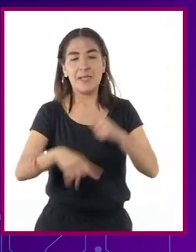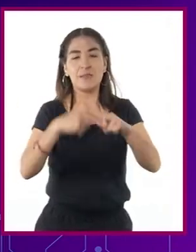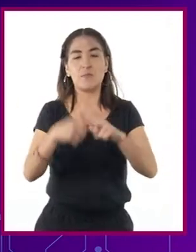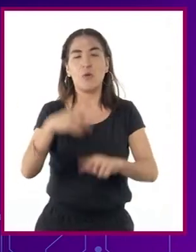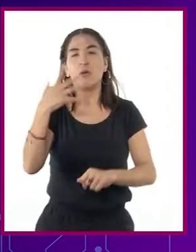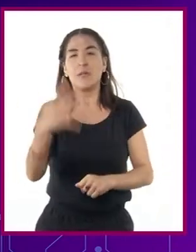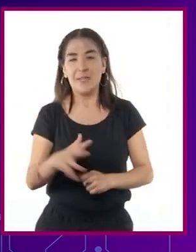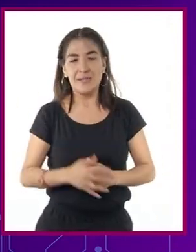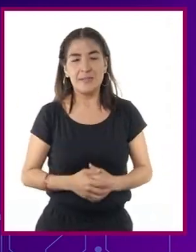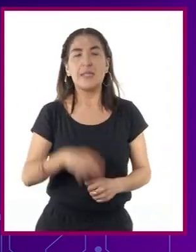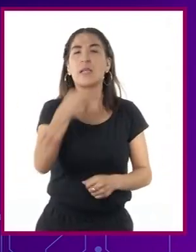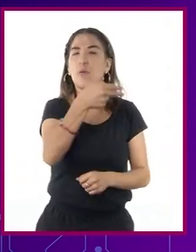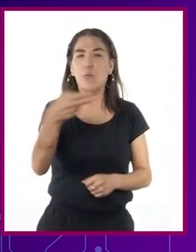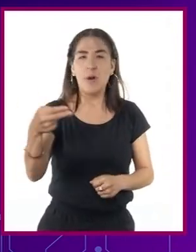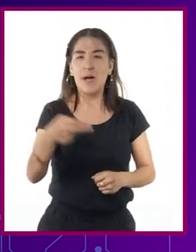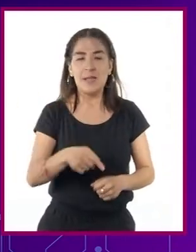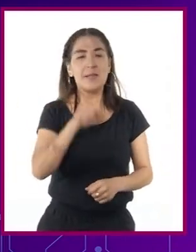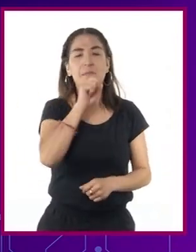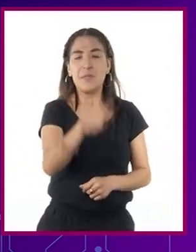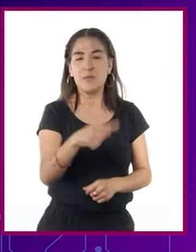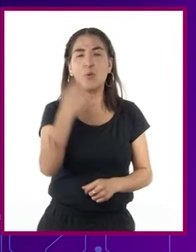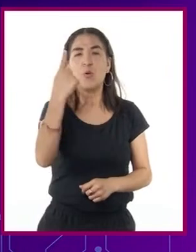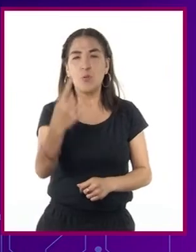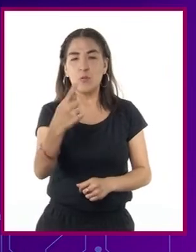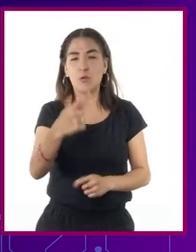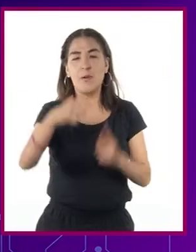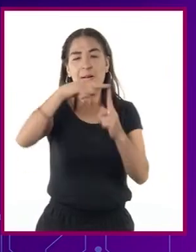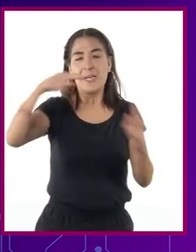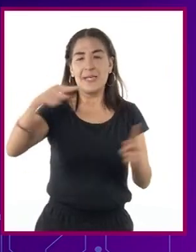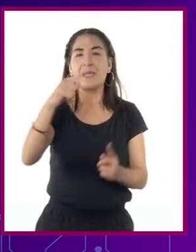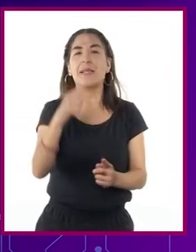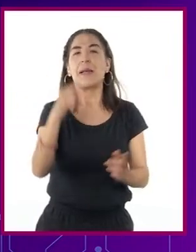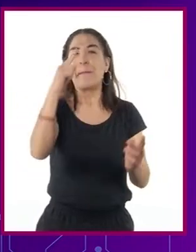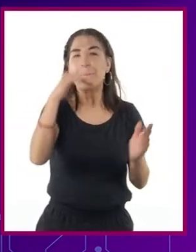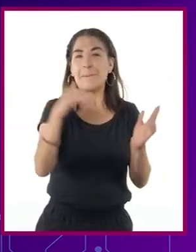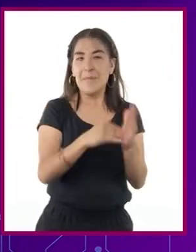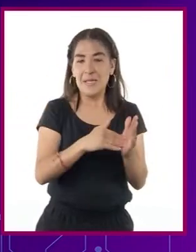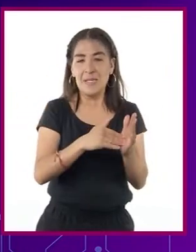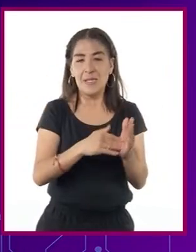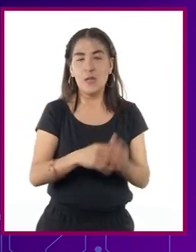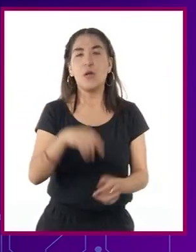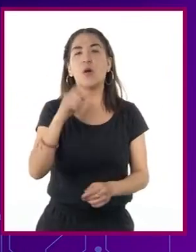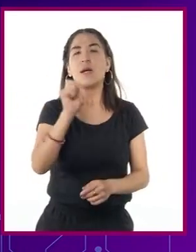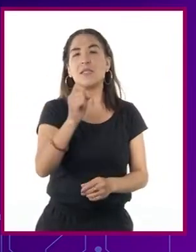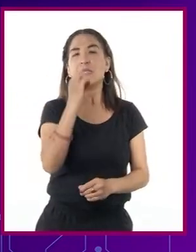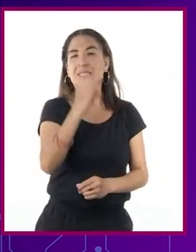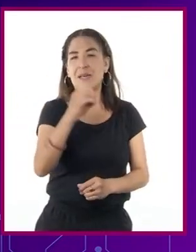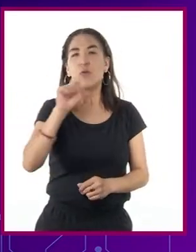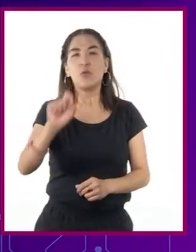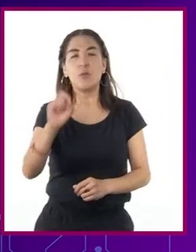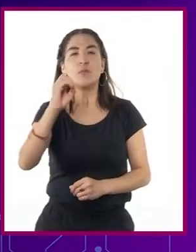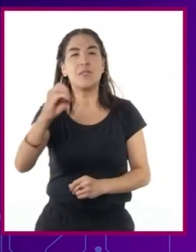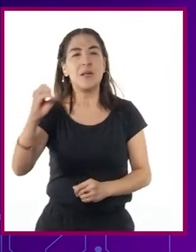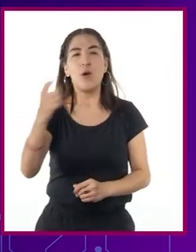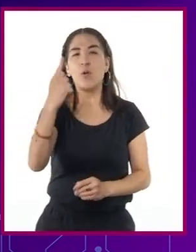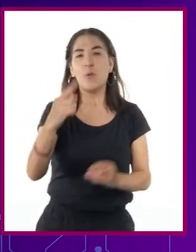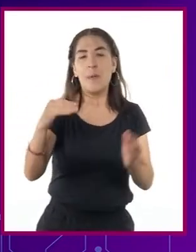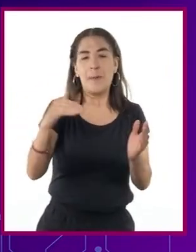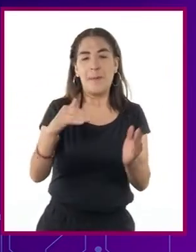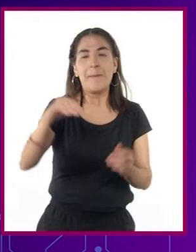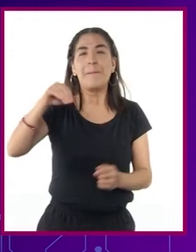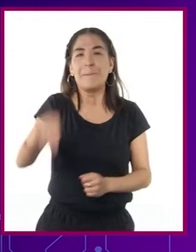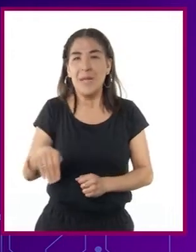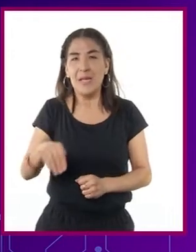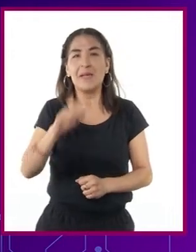por 10, que es igual a la fracción 1 entre 1000, o sea, un milésimo, que también se puede escribir